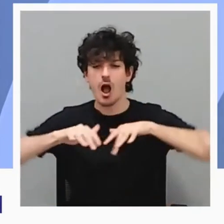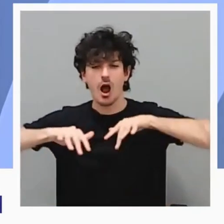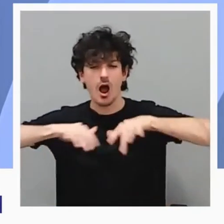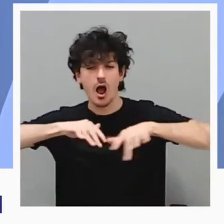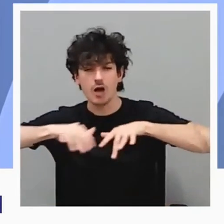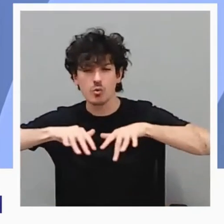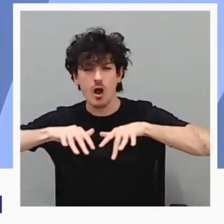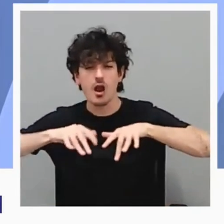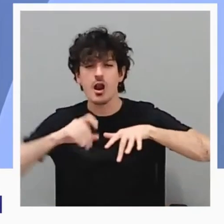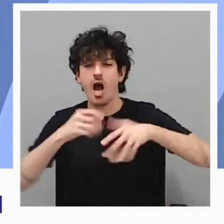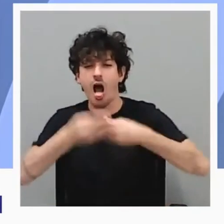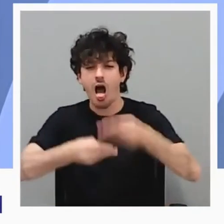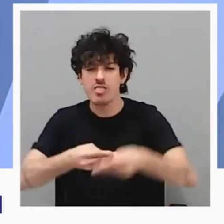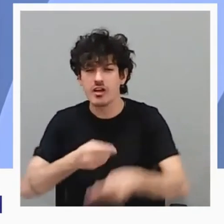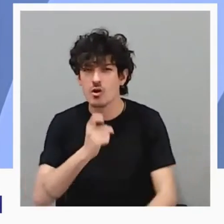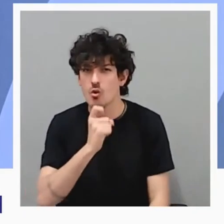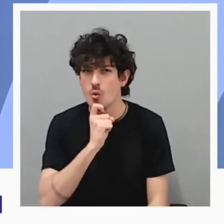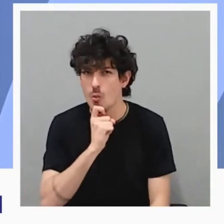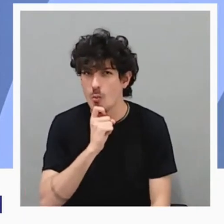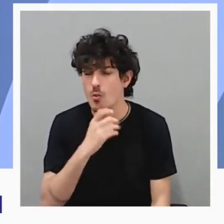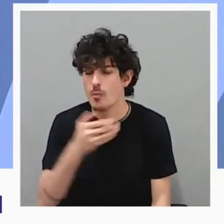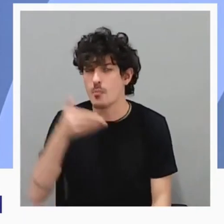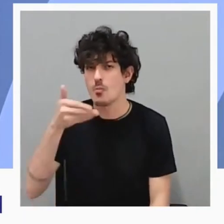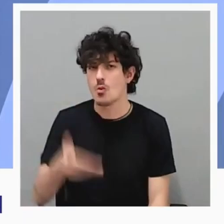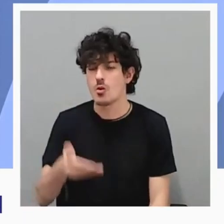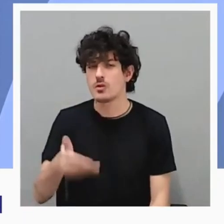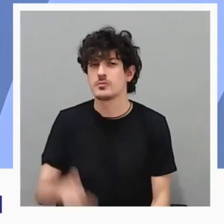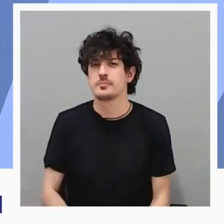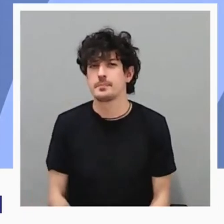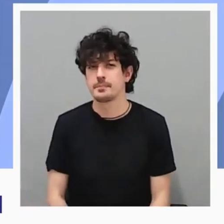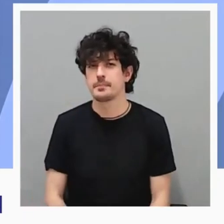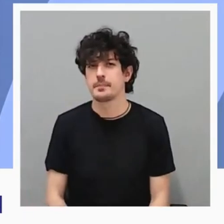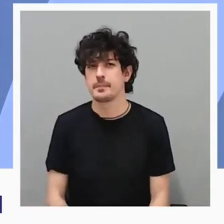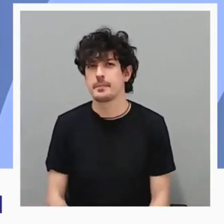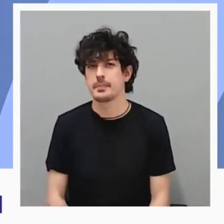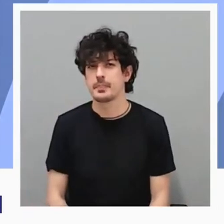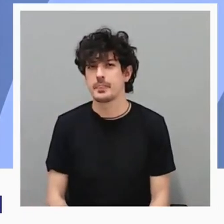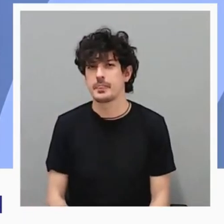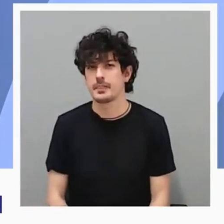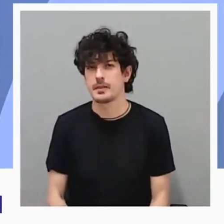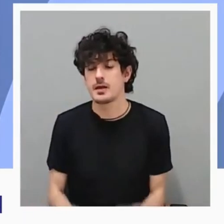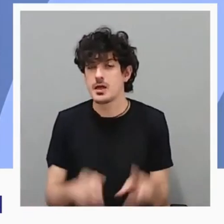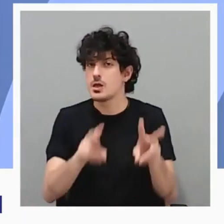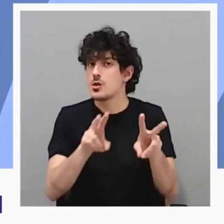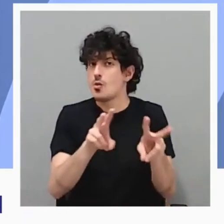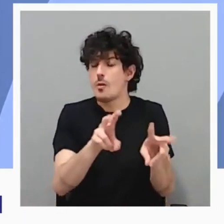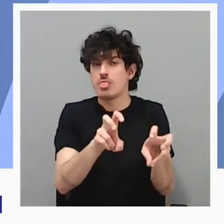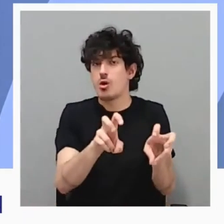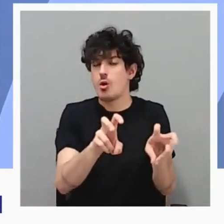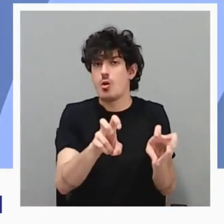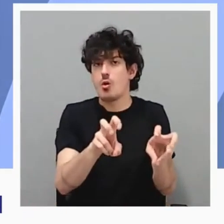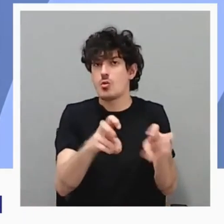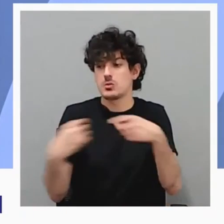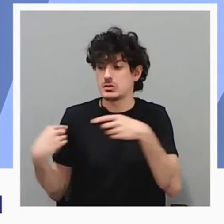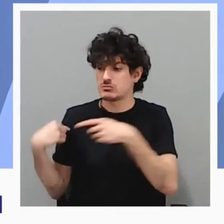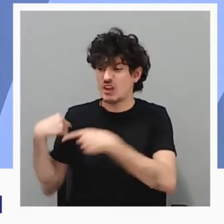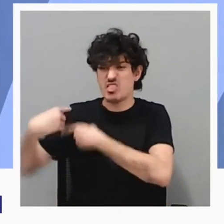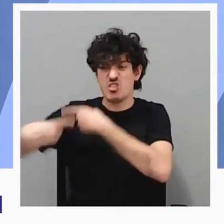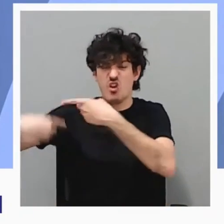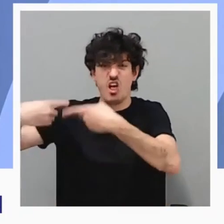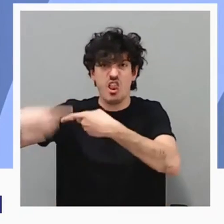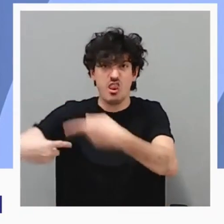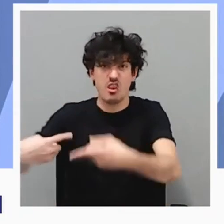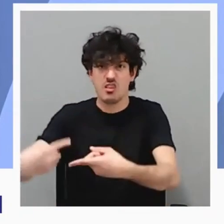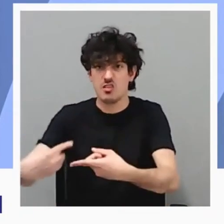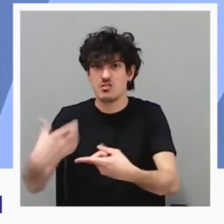cosas, porque a diferencia de la innovación, digamos, tradicional, que tiene lugar en el